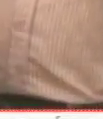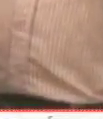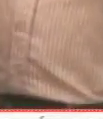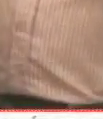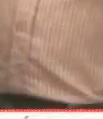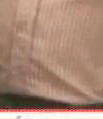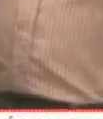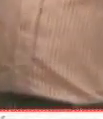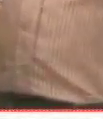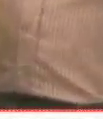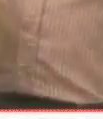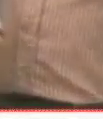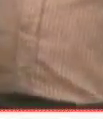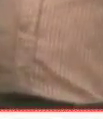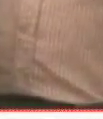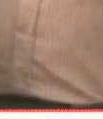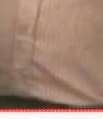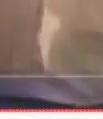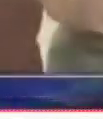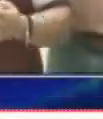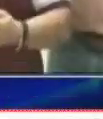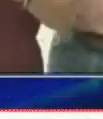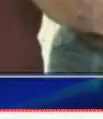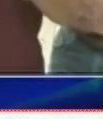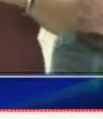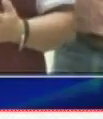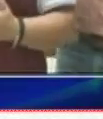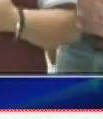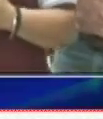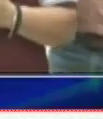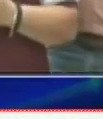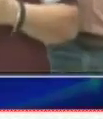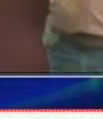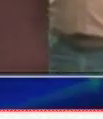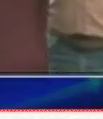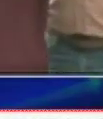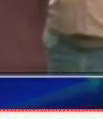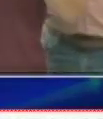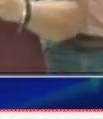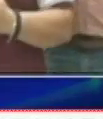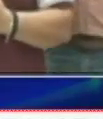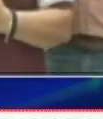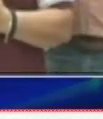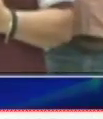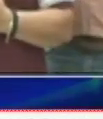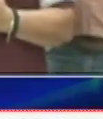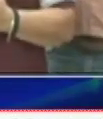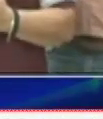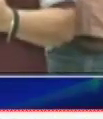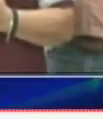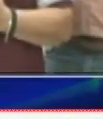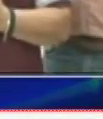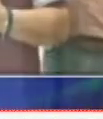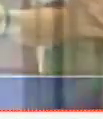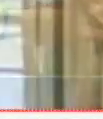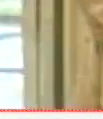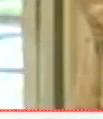destruyen, nosotros estamos construyendo paz y vida. Saludos, señor